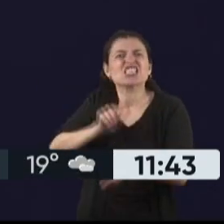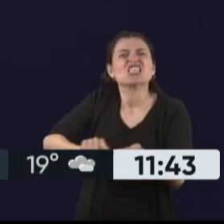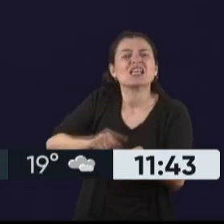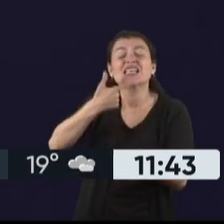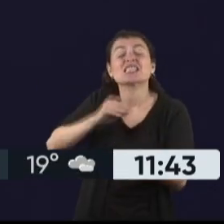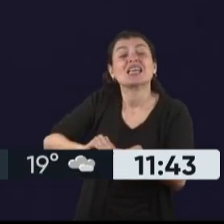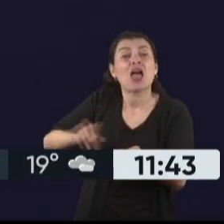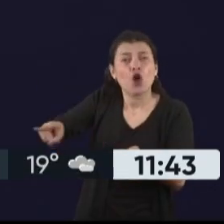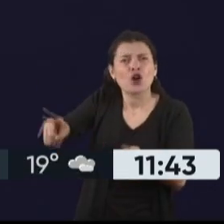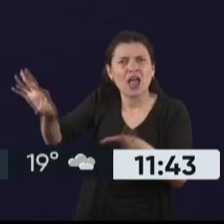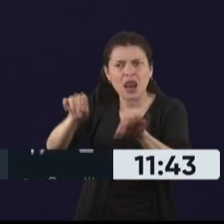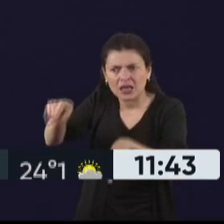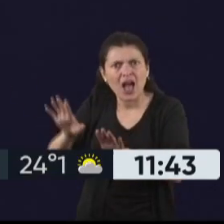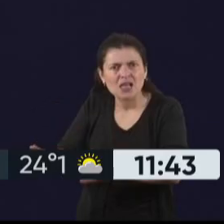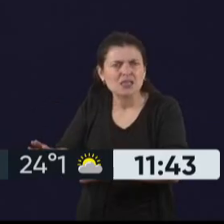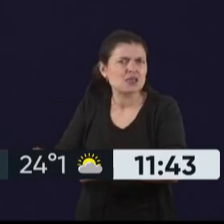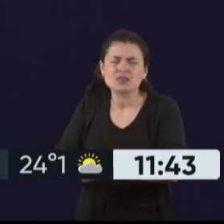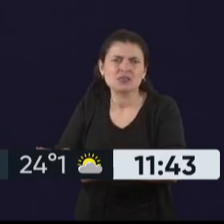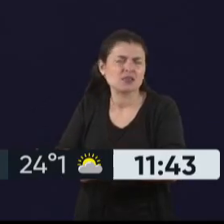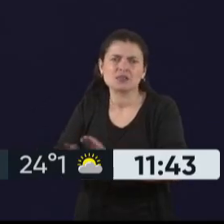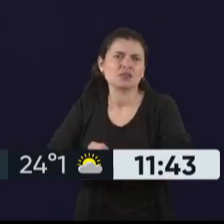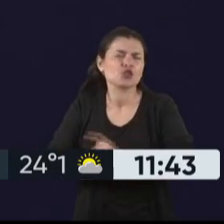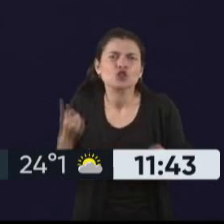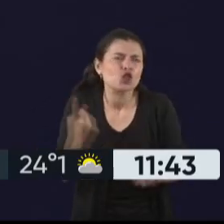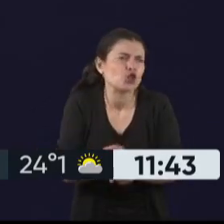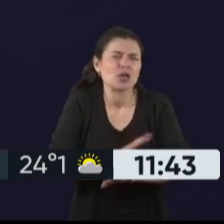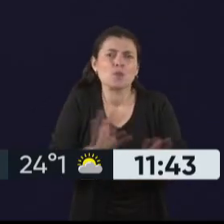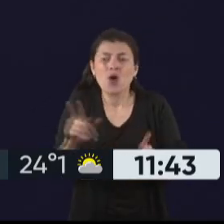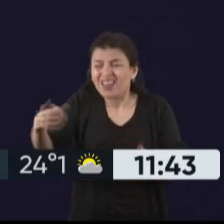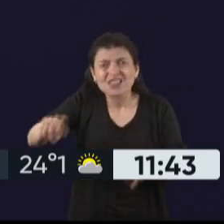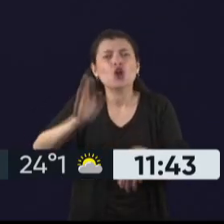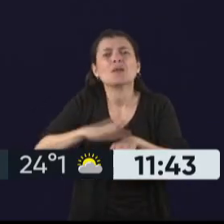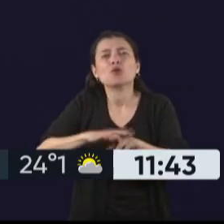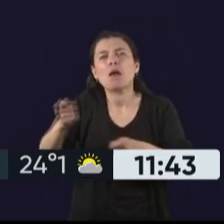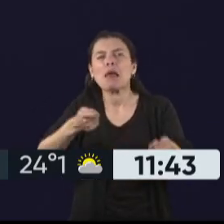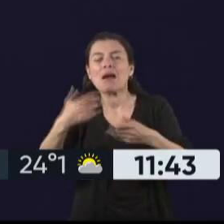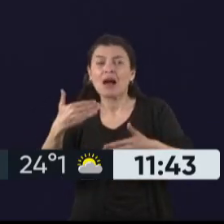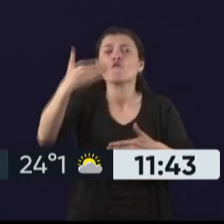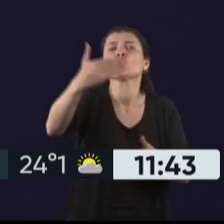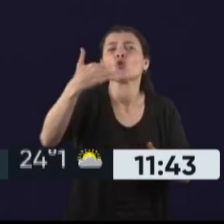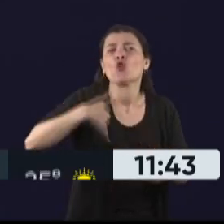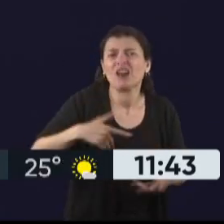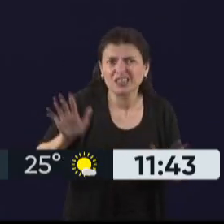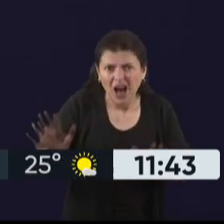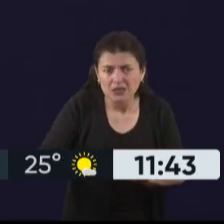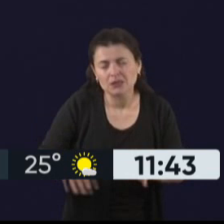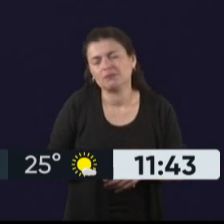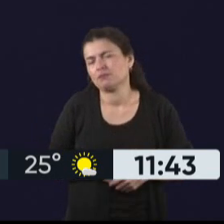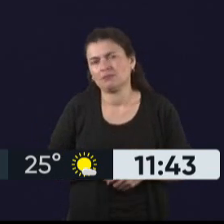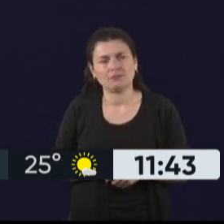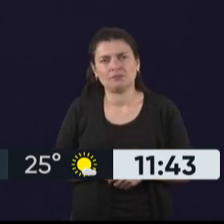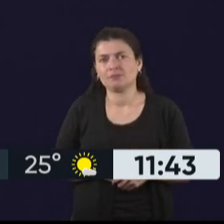impresentables para dirigir al argentino, para dirigir los destinos de la patria, y que le han hecho tanto daño, y que hoy, en vez de llamarse a